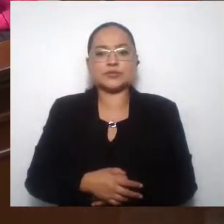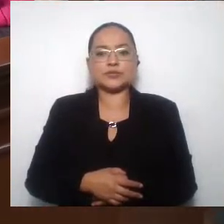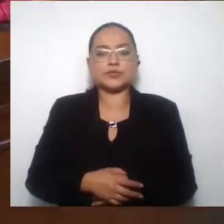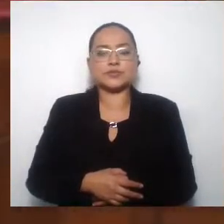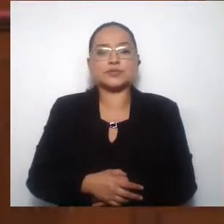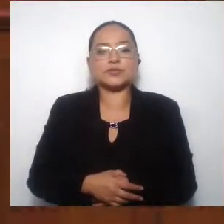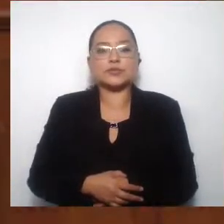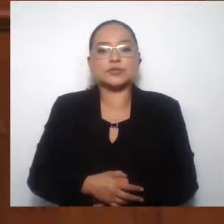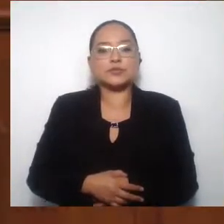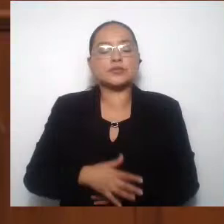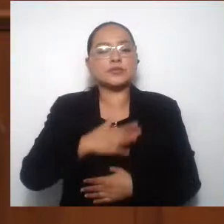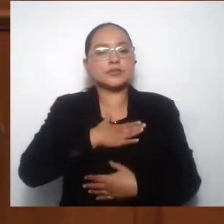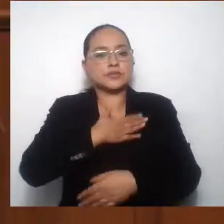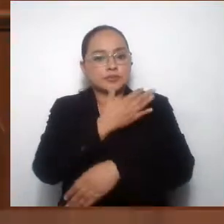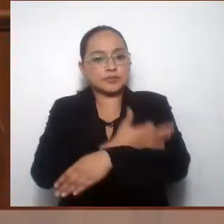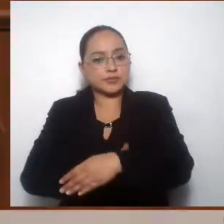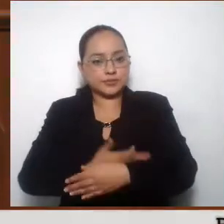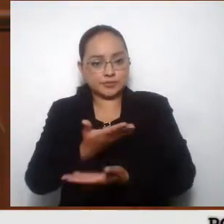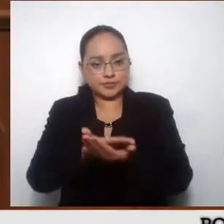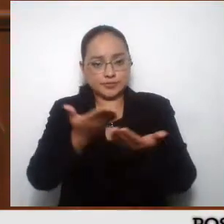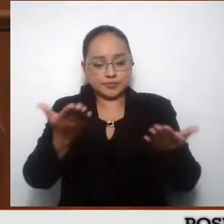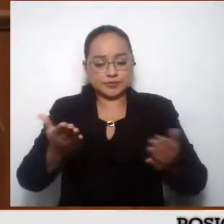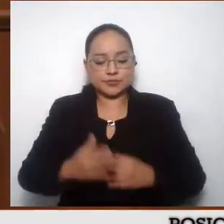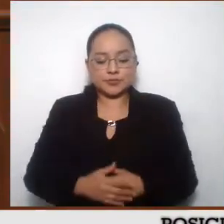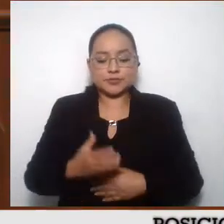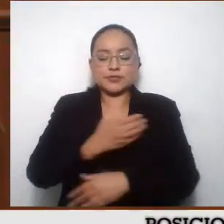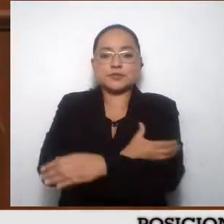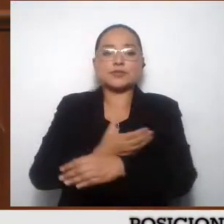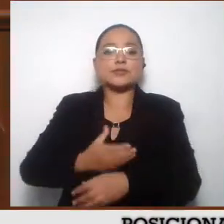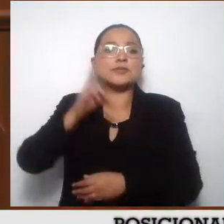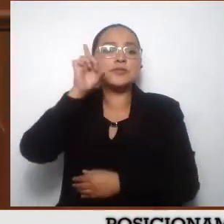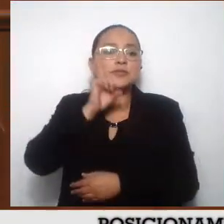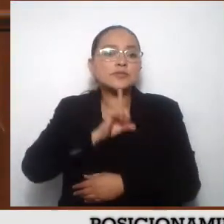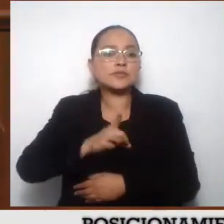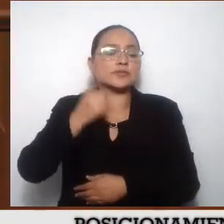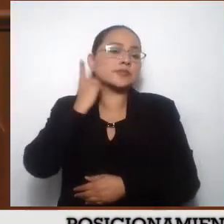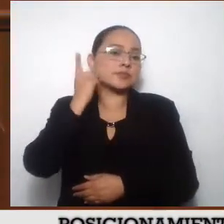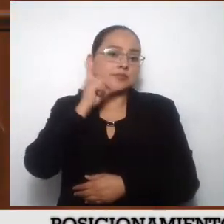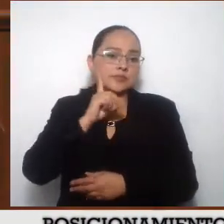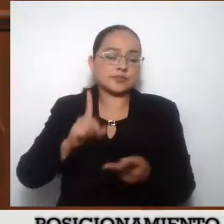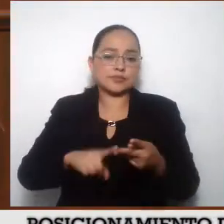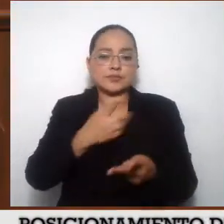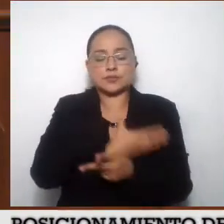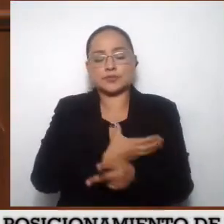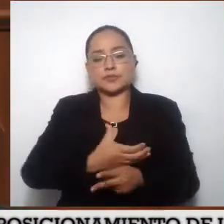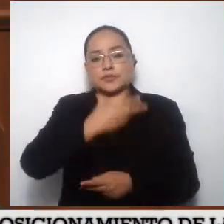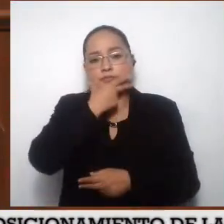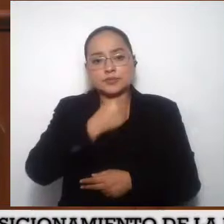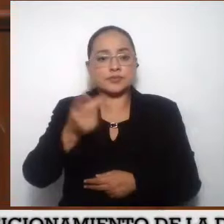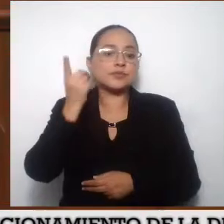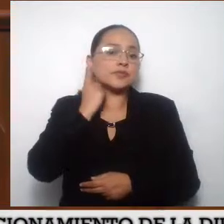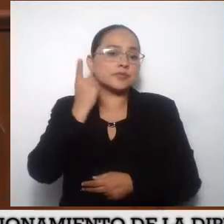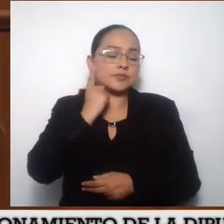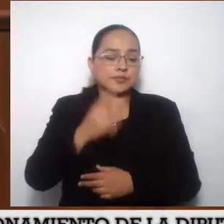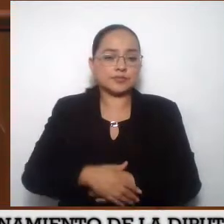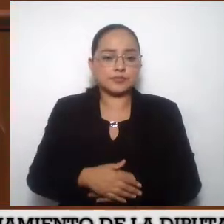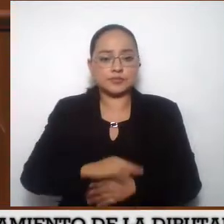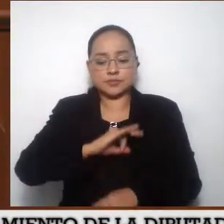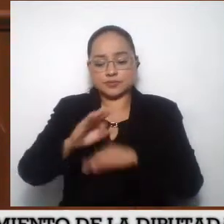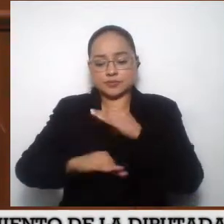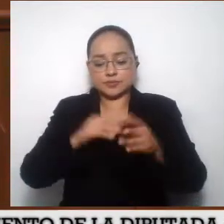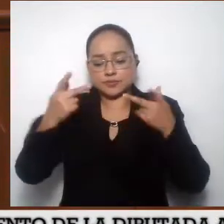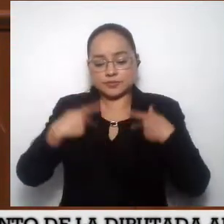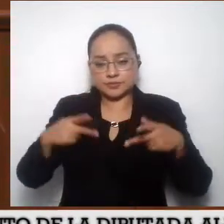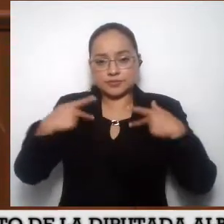Muy buenas tardes, compañeras diputadas, compañeros diputados, público que nos acompaña